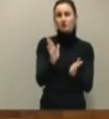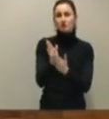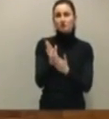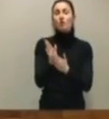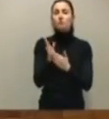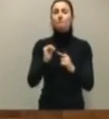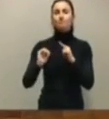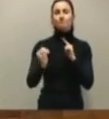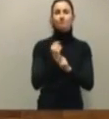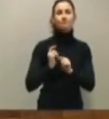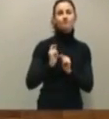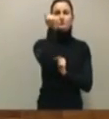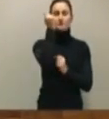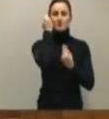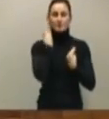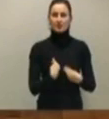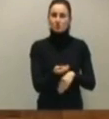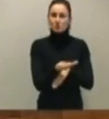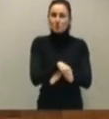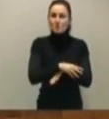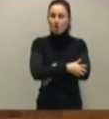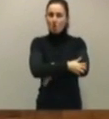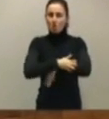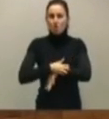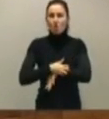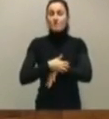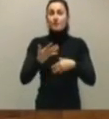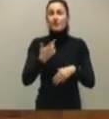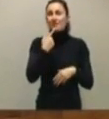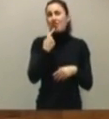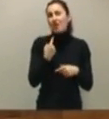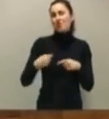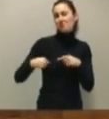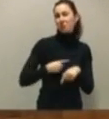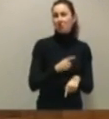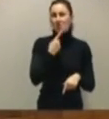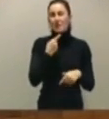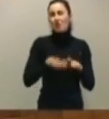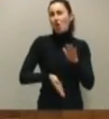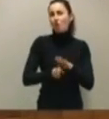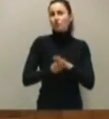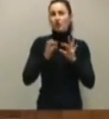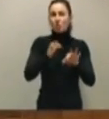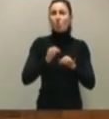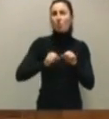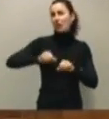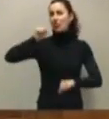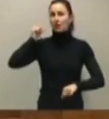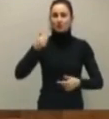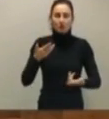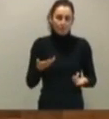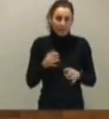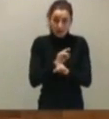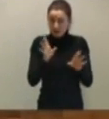ver, lo consigue. Se ha acusado a estos presupuestos de ser continuistas. Miren, en lo que tenemos claro que no